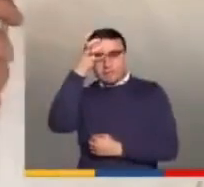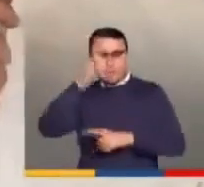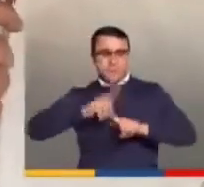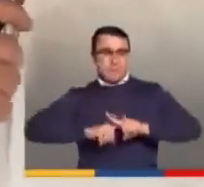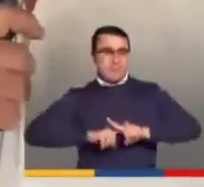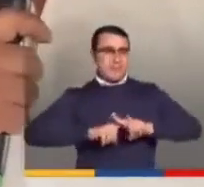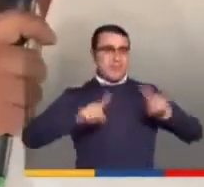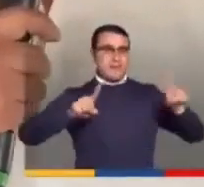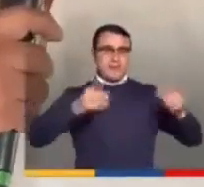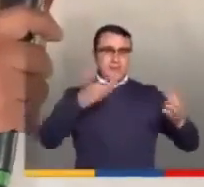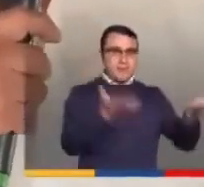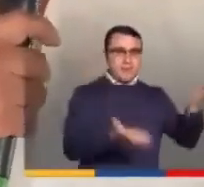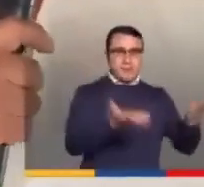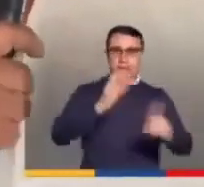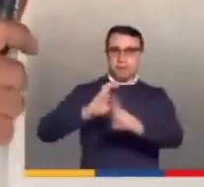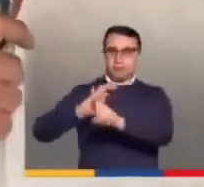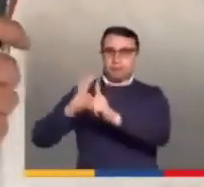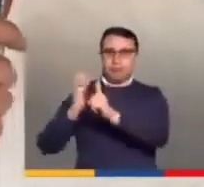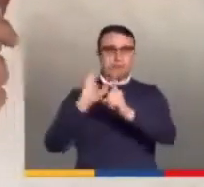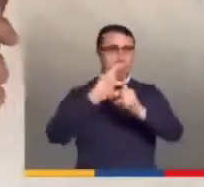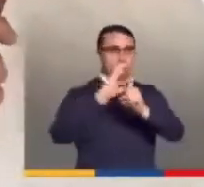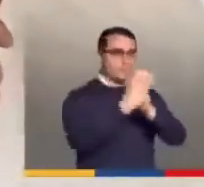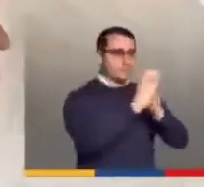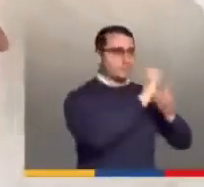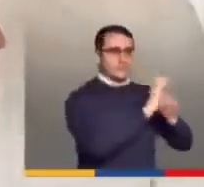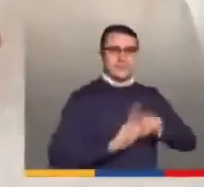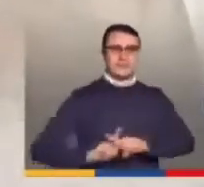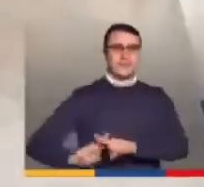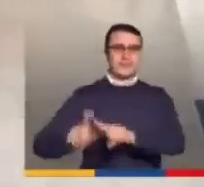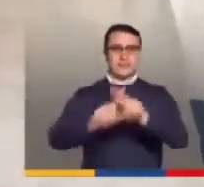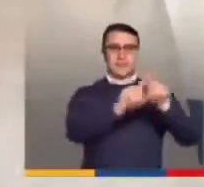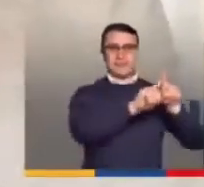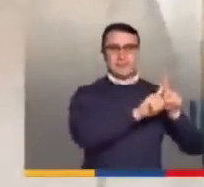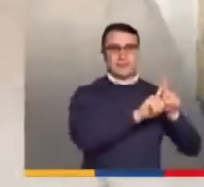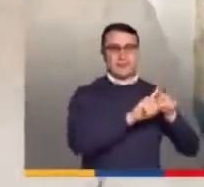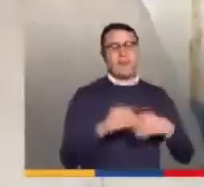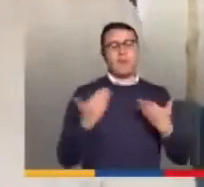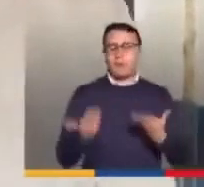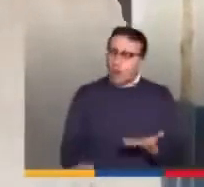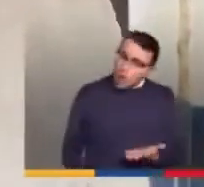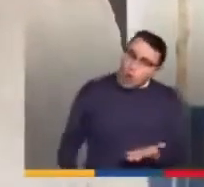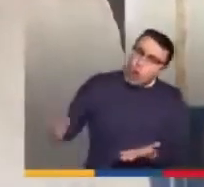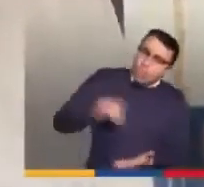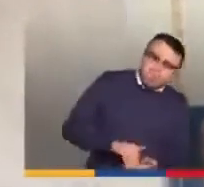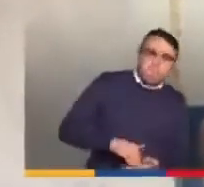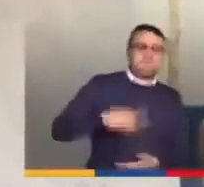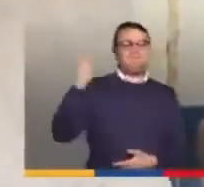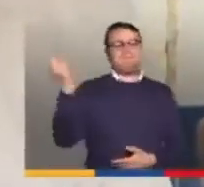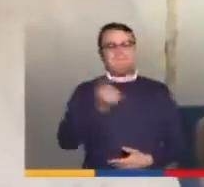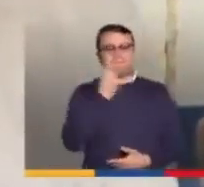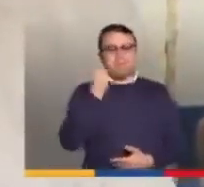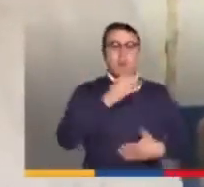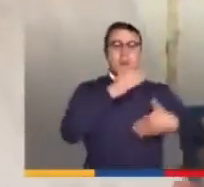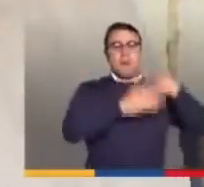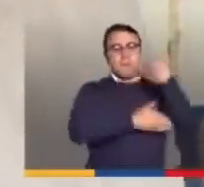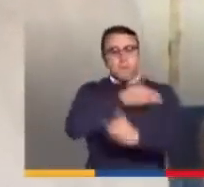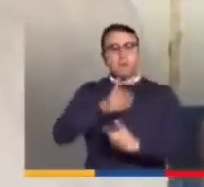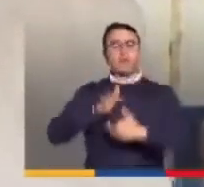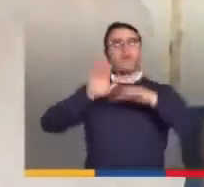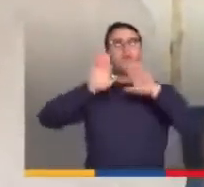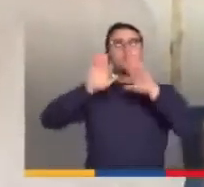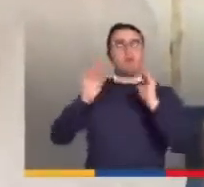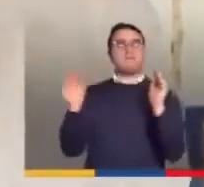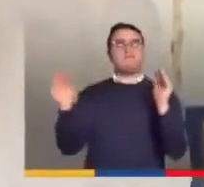acuerdo a las culturas. Por eso vuelvo a indicarlo, hay que cambiar completamente el procedimiento del ICBF en